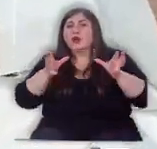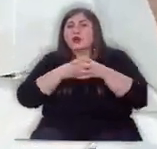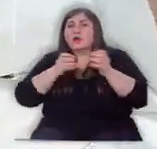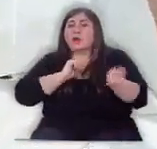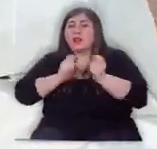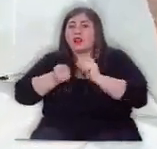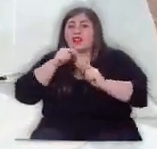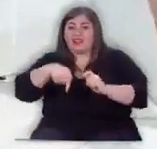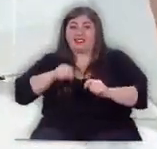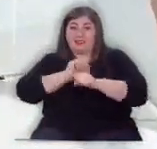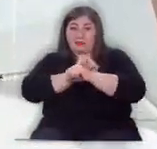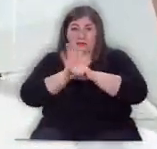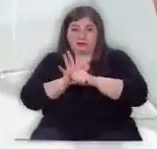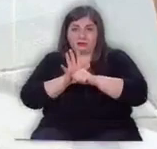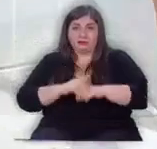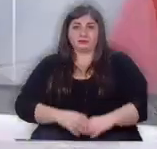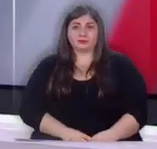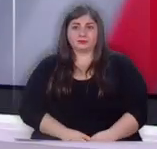en esta pandemia.